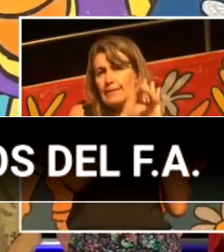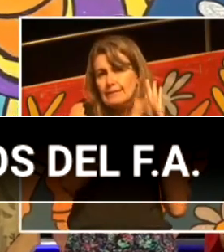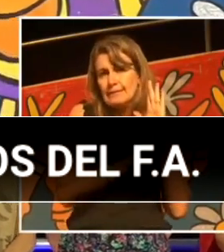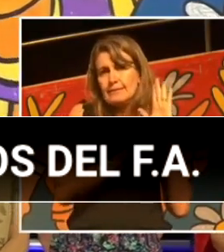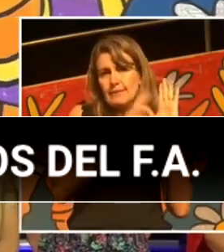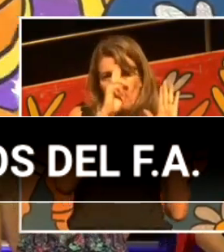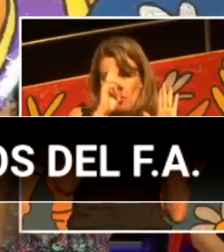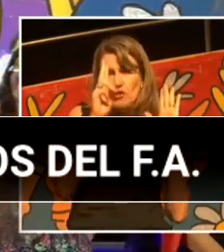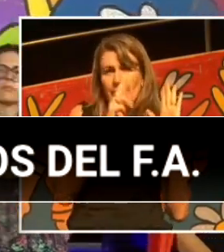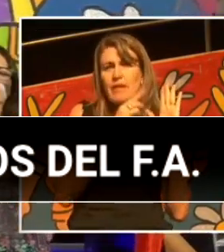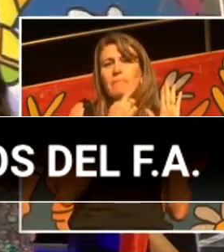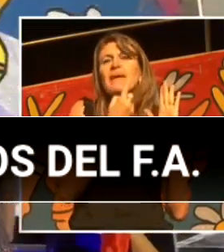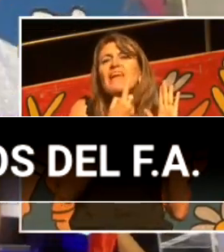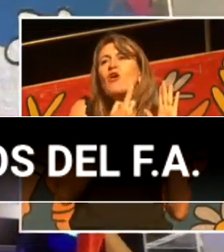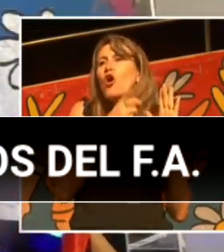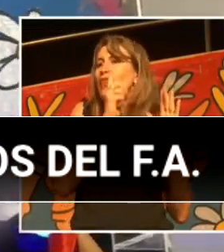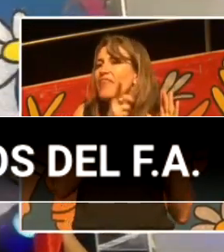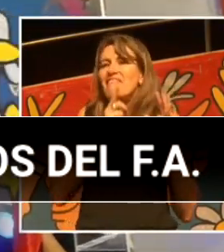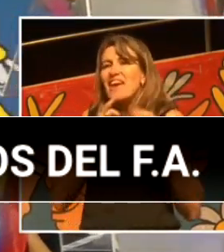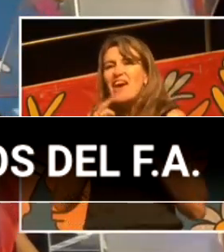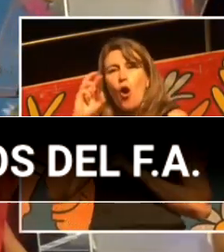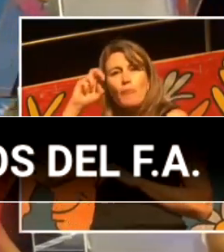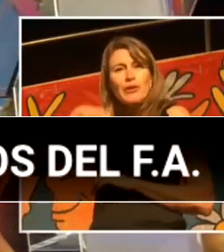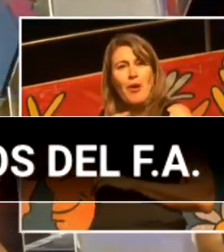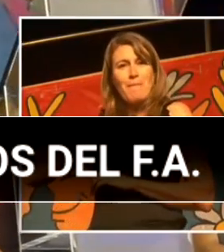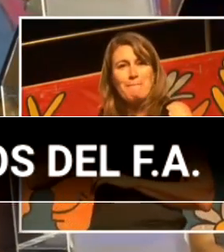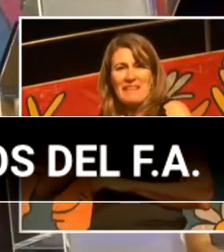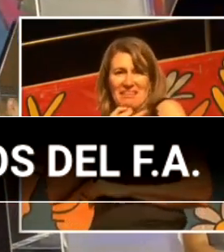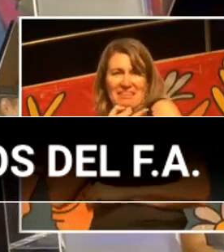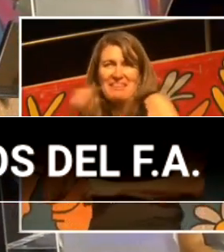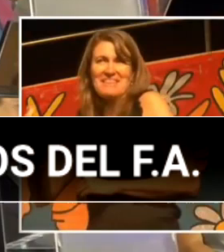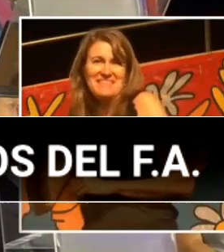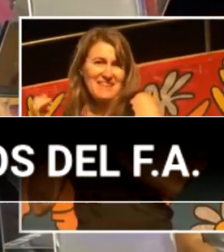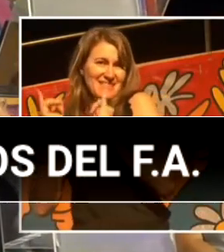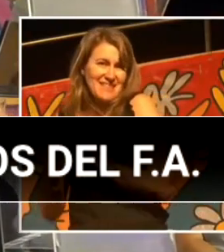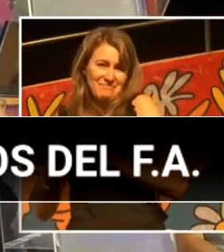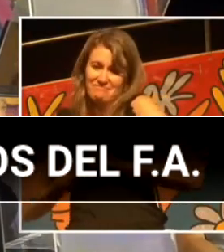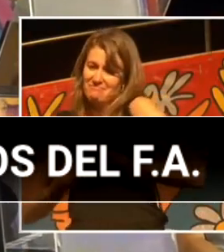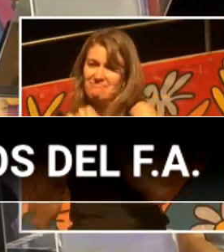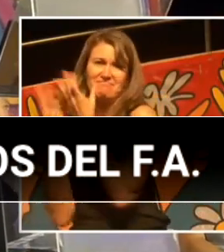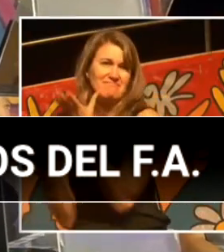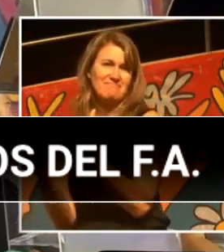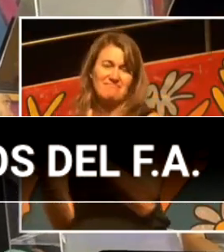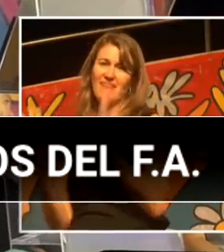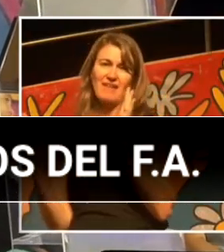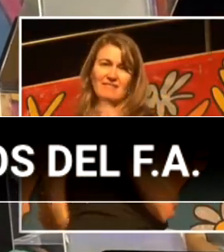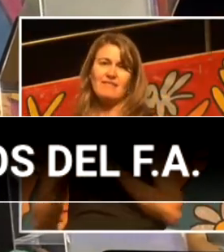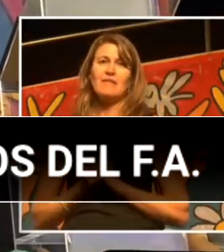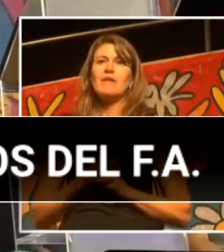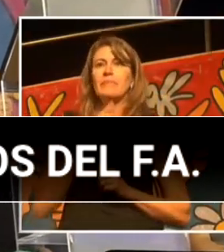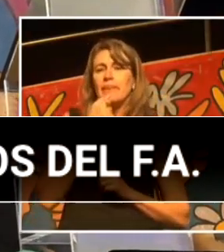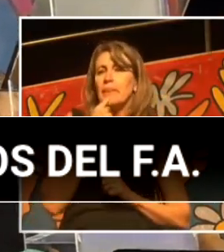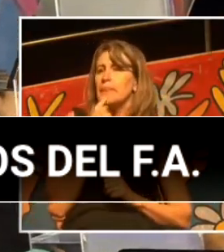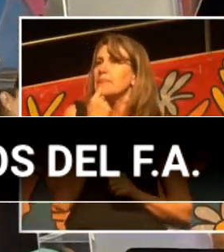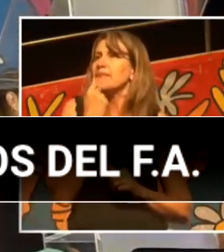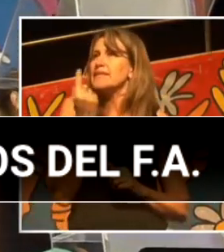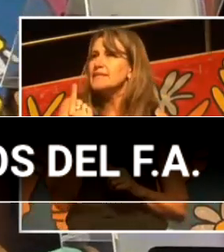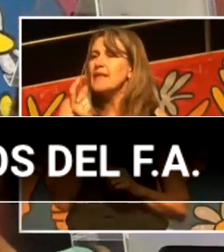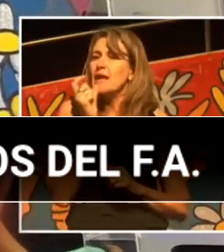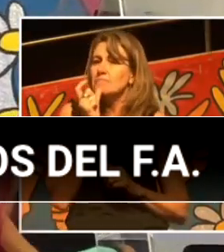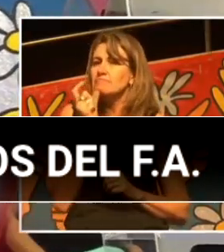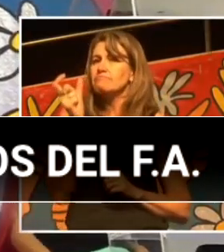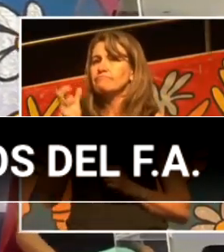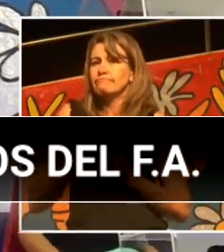no supone no decir lo que pensamos pero cada cosa que pensamos medimos con Claridad